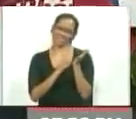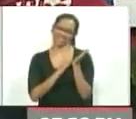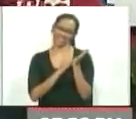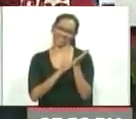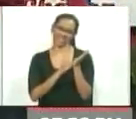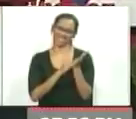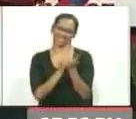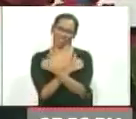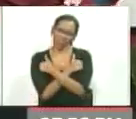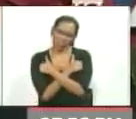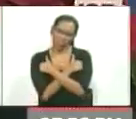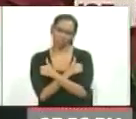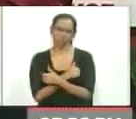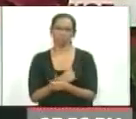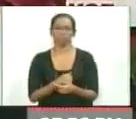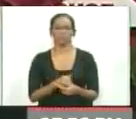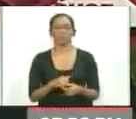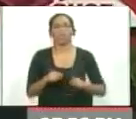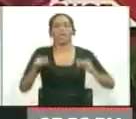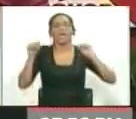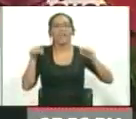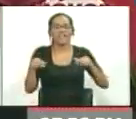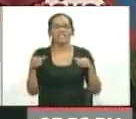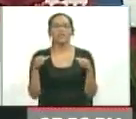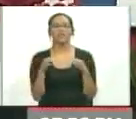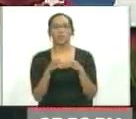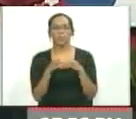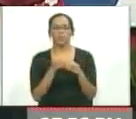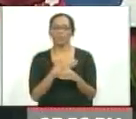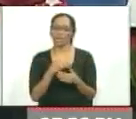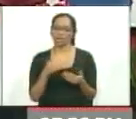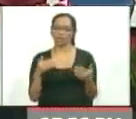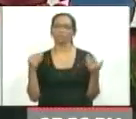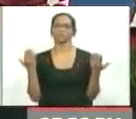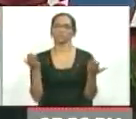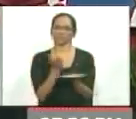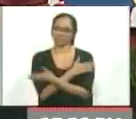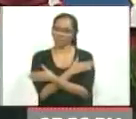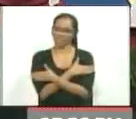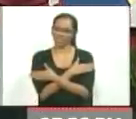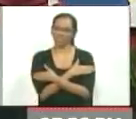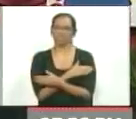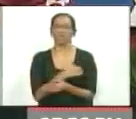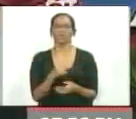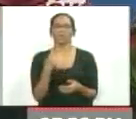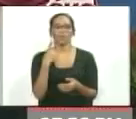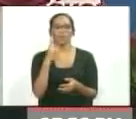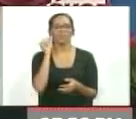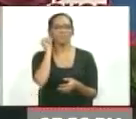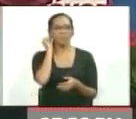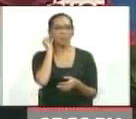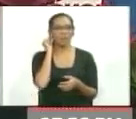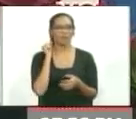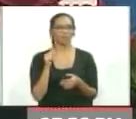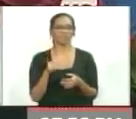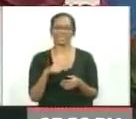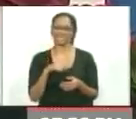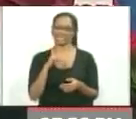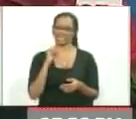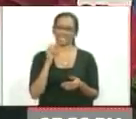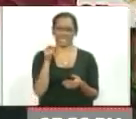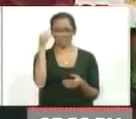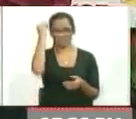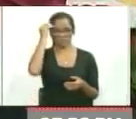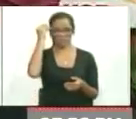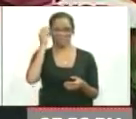En ese grupo, y yo quiero hacerle un reconocimiento, destaca una compañera que la están, ellos